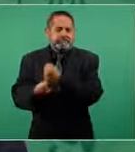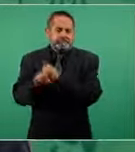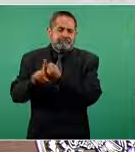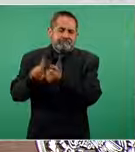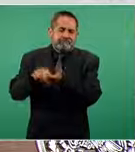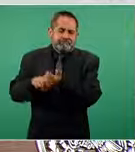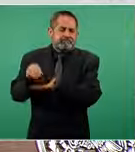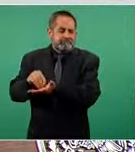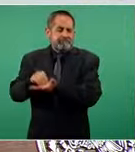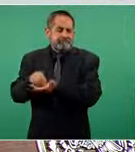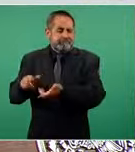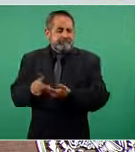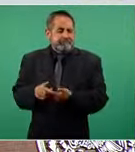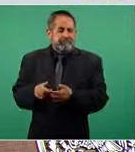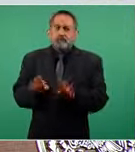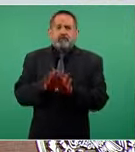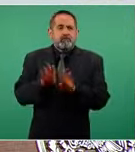No es eso.